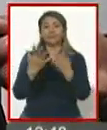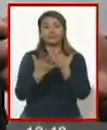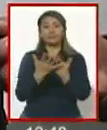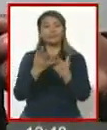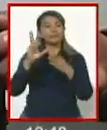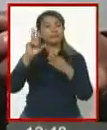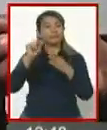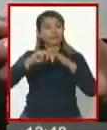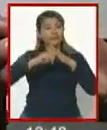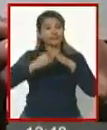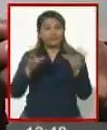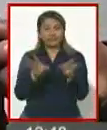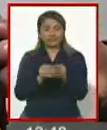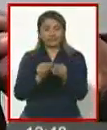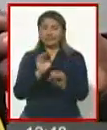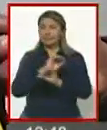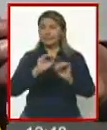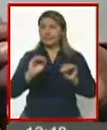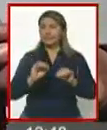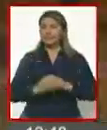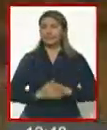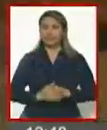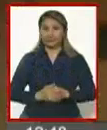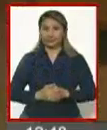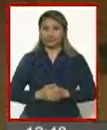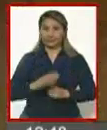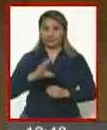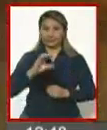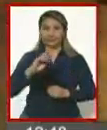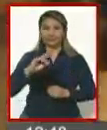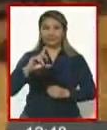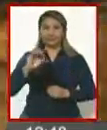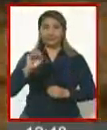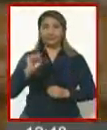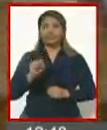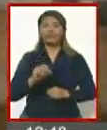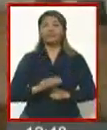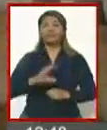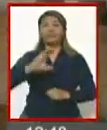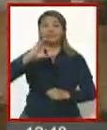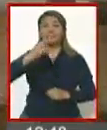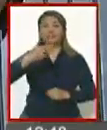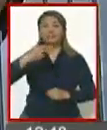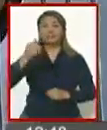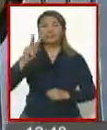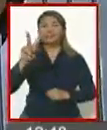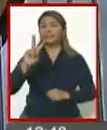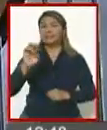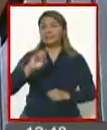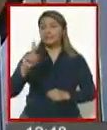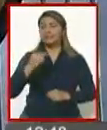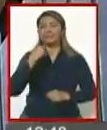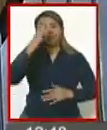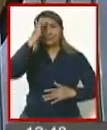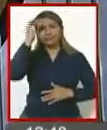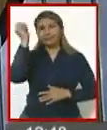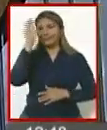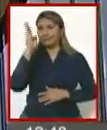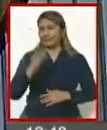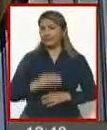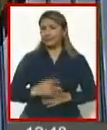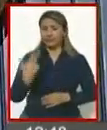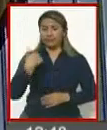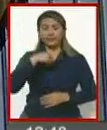no comienza las audiencias, más aún que el señor Carlos Chávez está en Brasil con una salud bastante quebrantada.